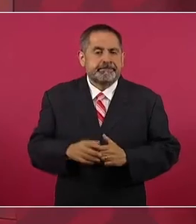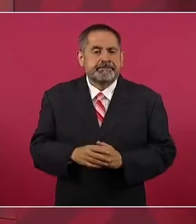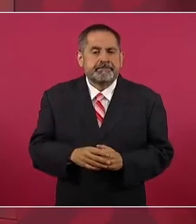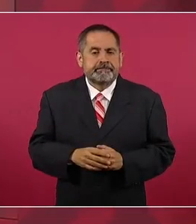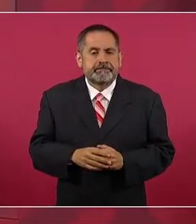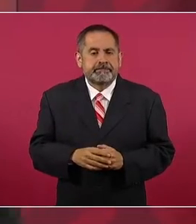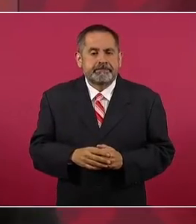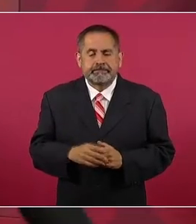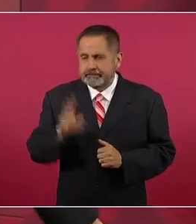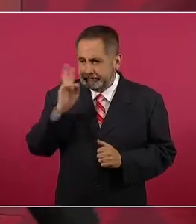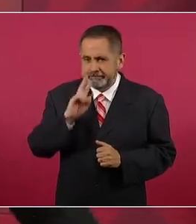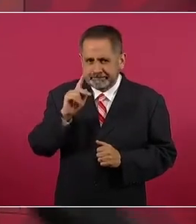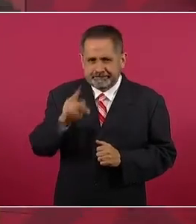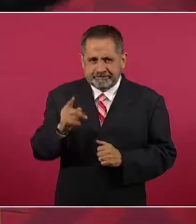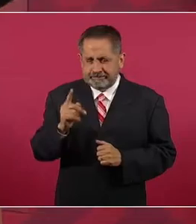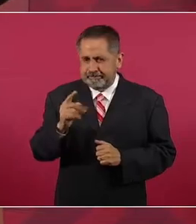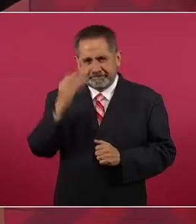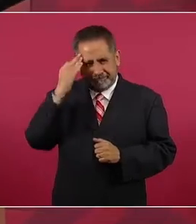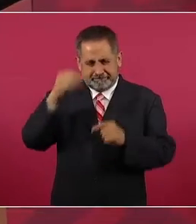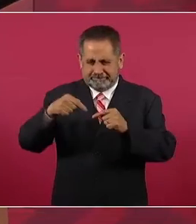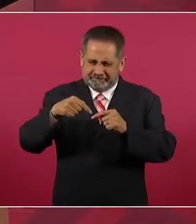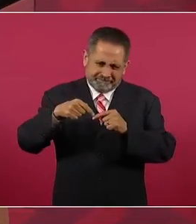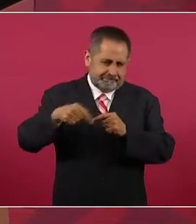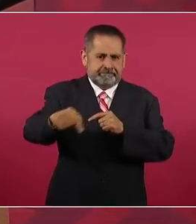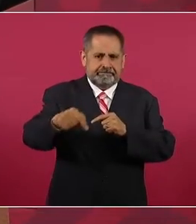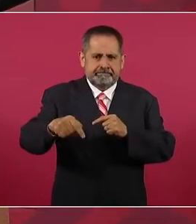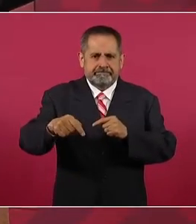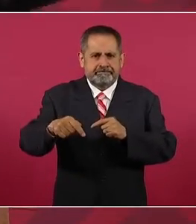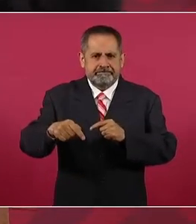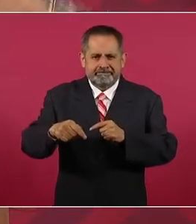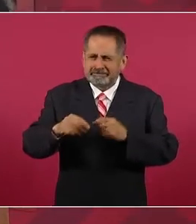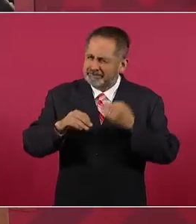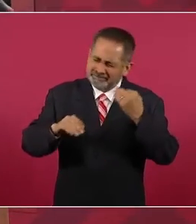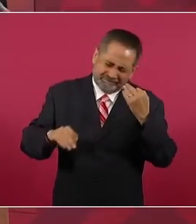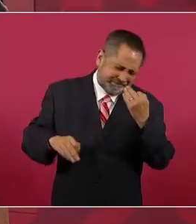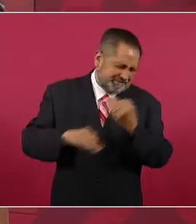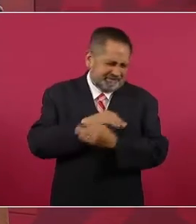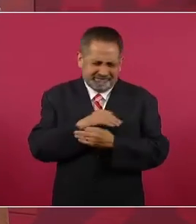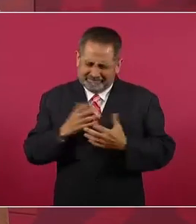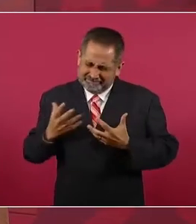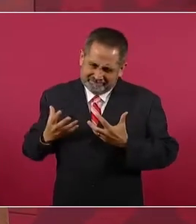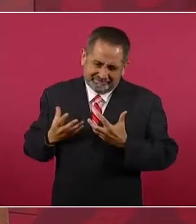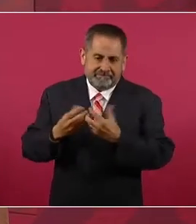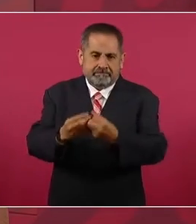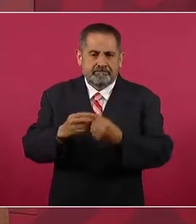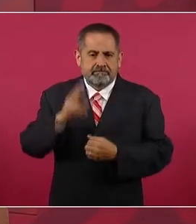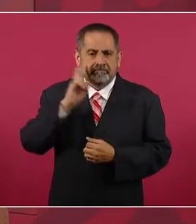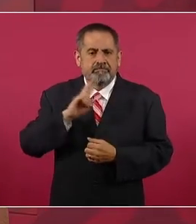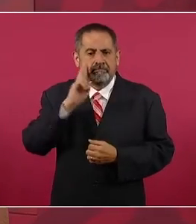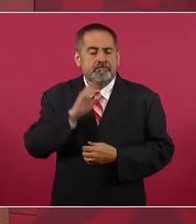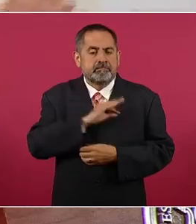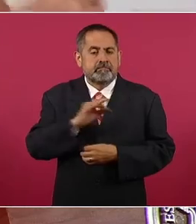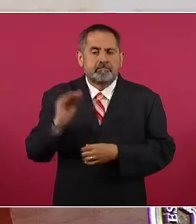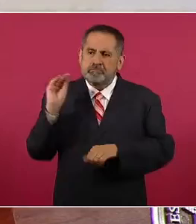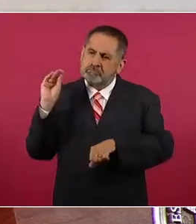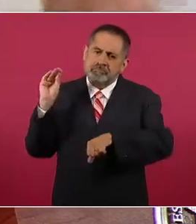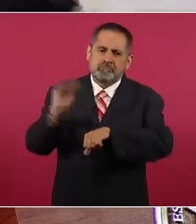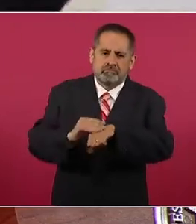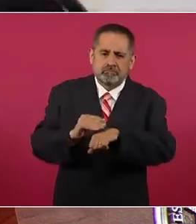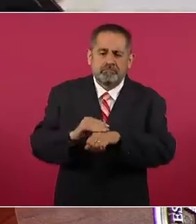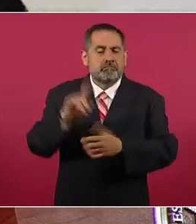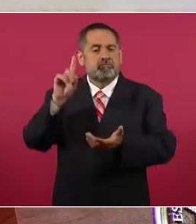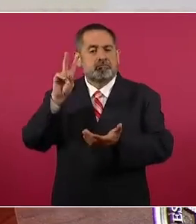para que en una jornada, entre todos, montemos